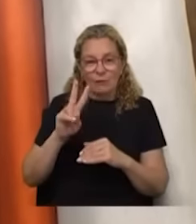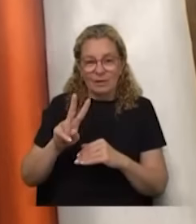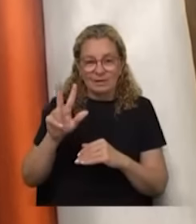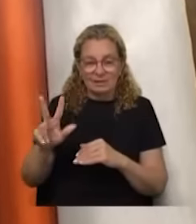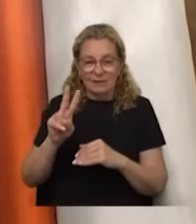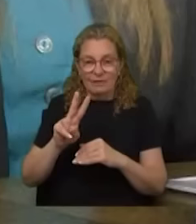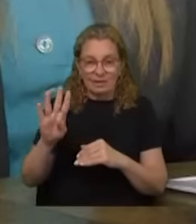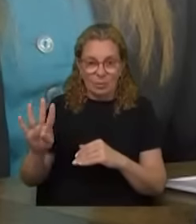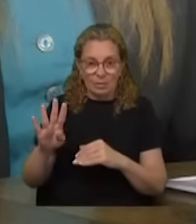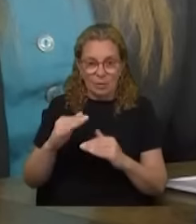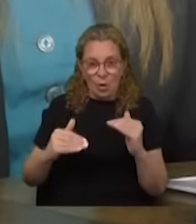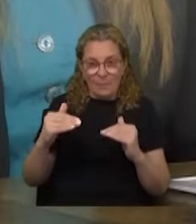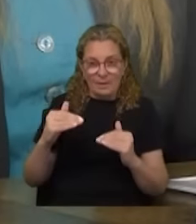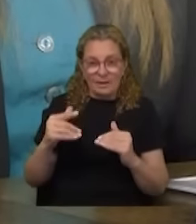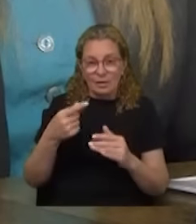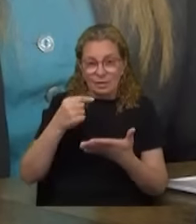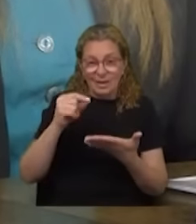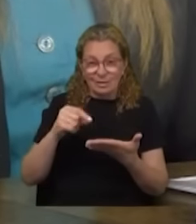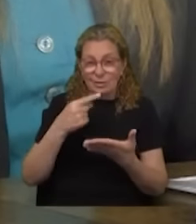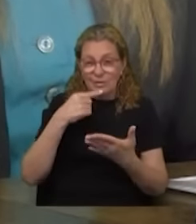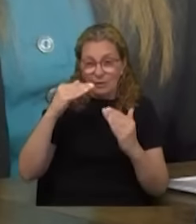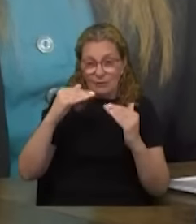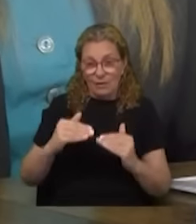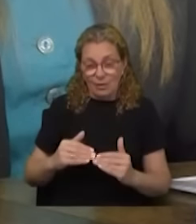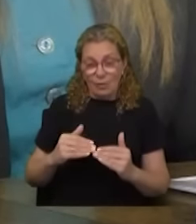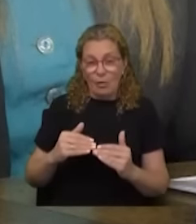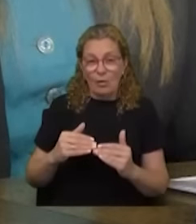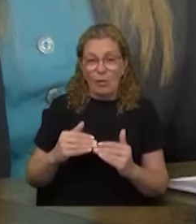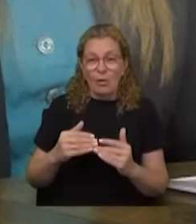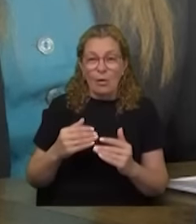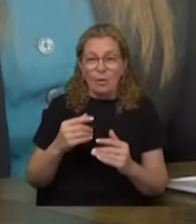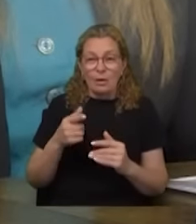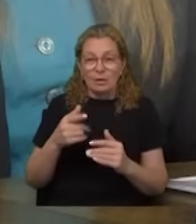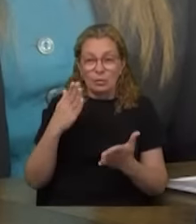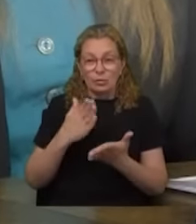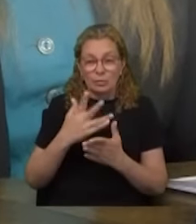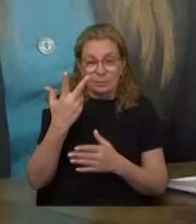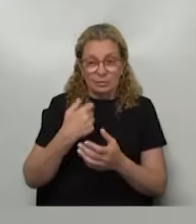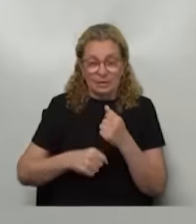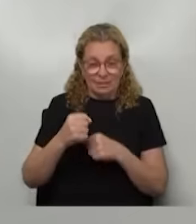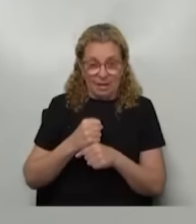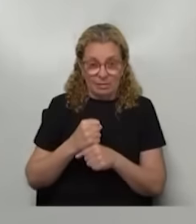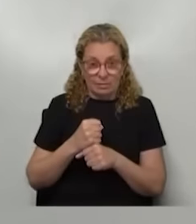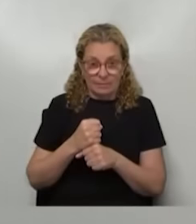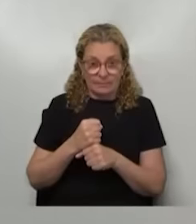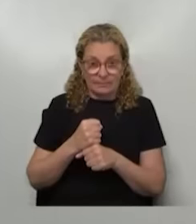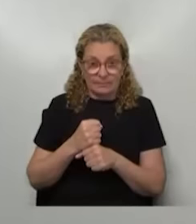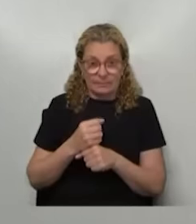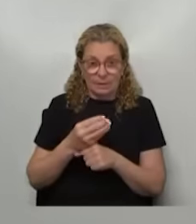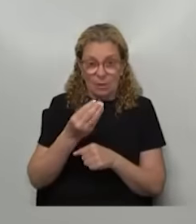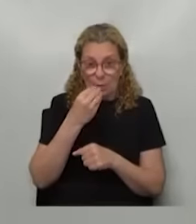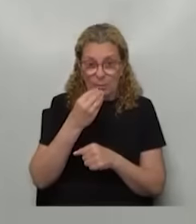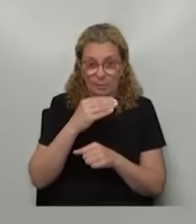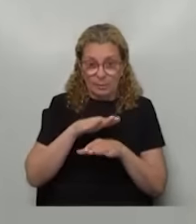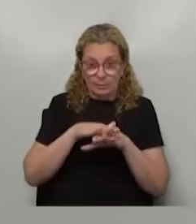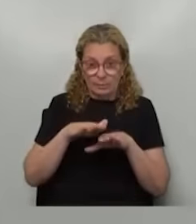y 2024 los datos indican que hay un descenso de la inseguridad moderada y grave en los últimos 3 años la inseguridad alimentaria